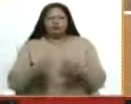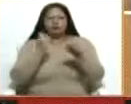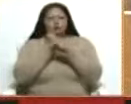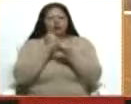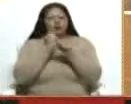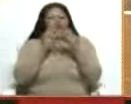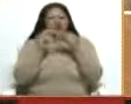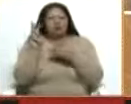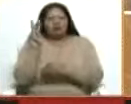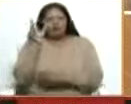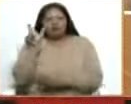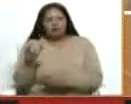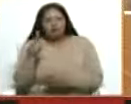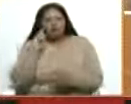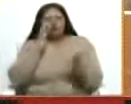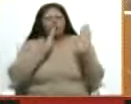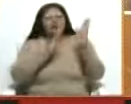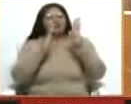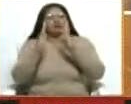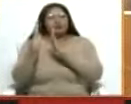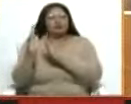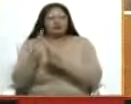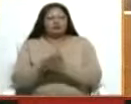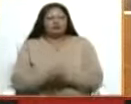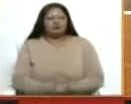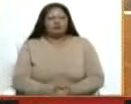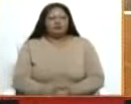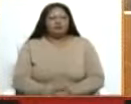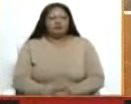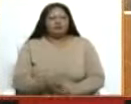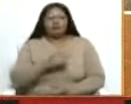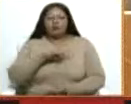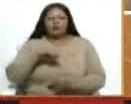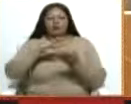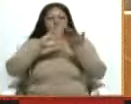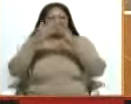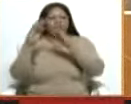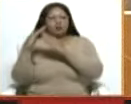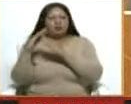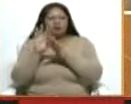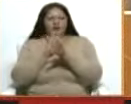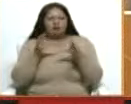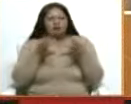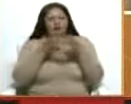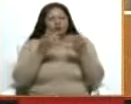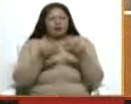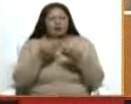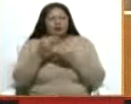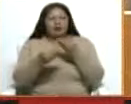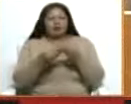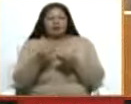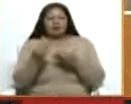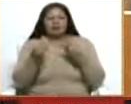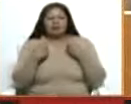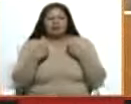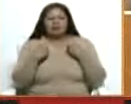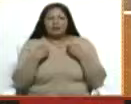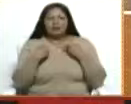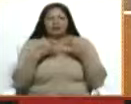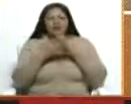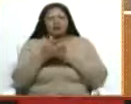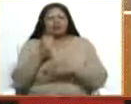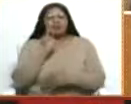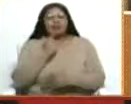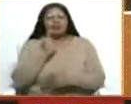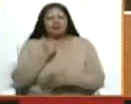También organizarse en las comunidades, todas las agrupaciones que hacen vida en todo lo que es la